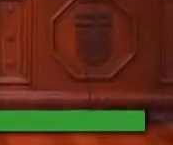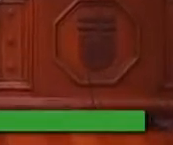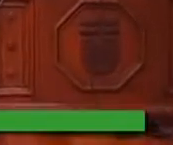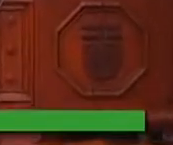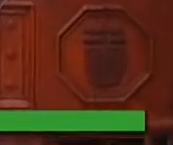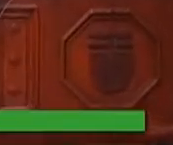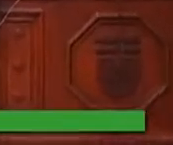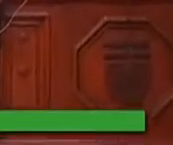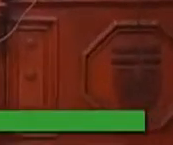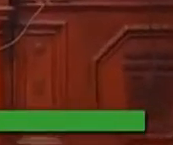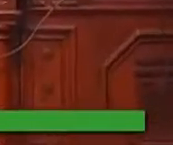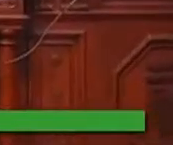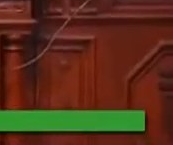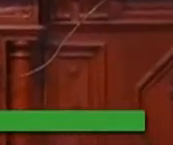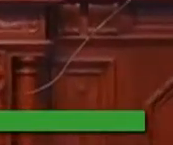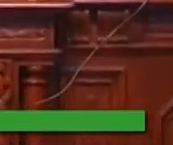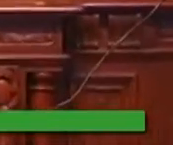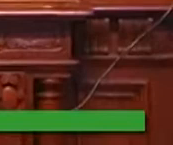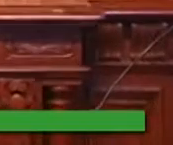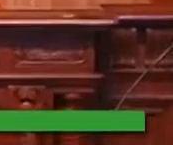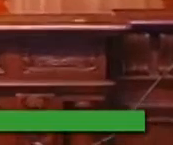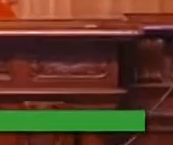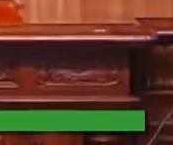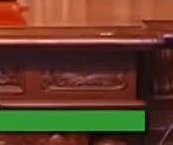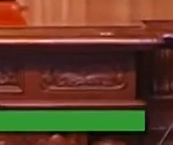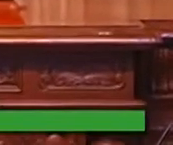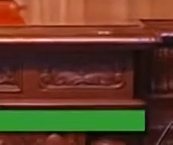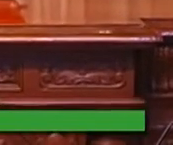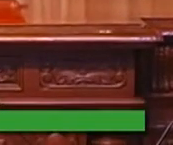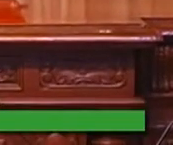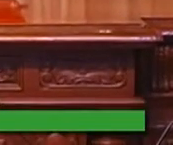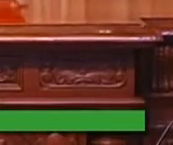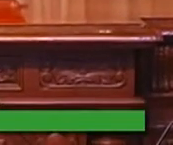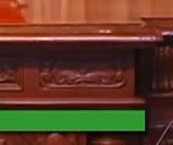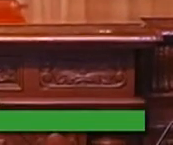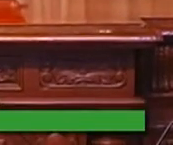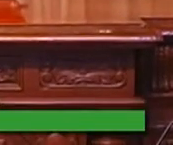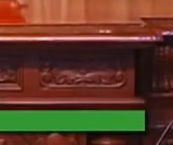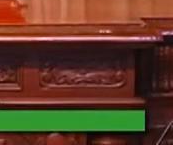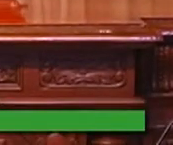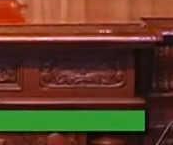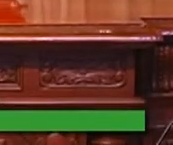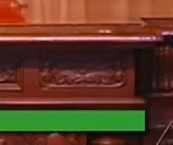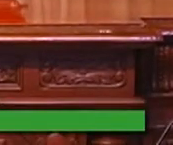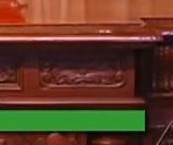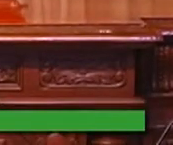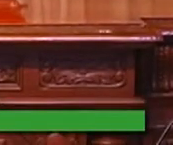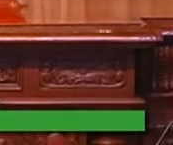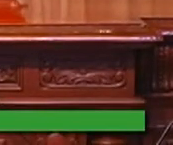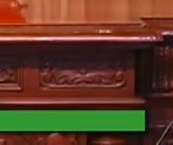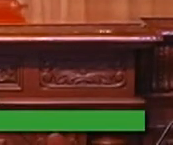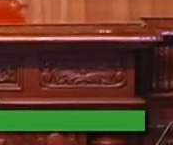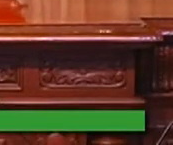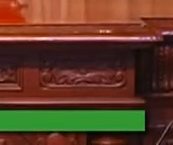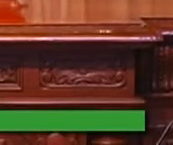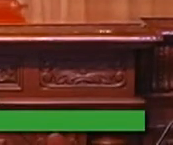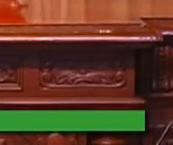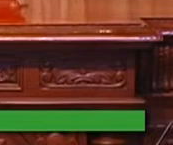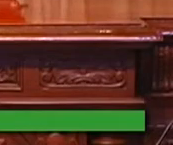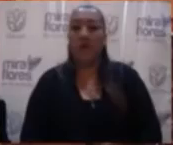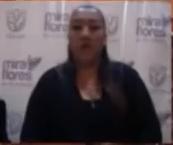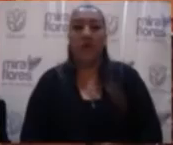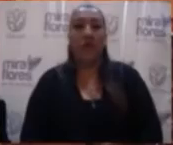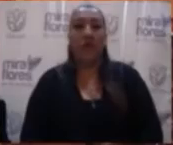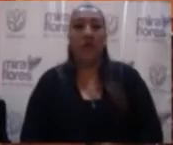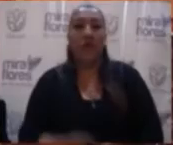sesión ordinaria de la fecha. En ese sentido, le voy a pedir al señor secretario general encargado que se sirva a tomar la lista